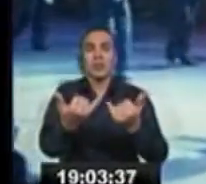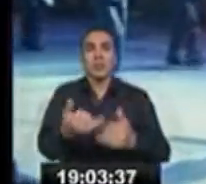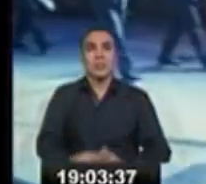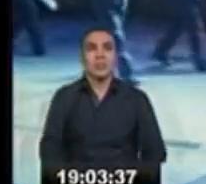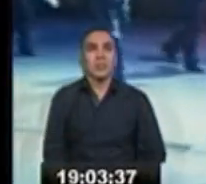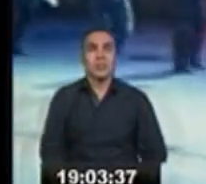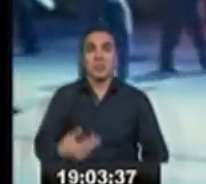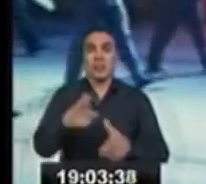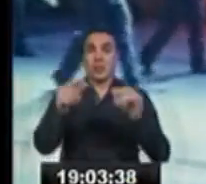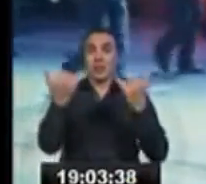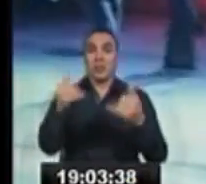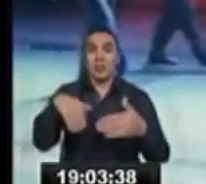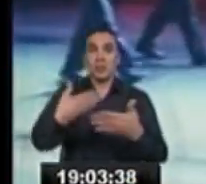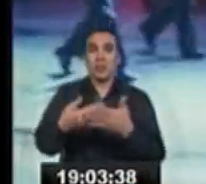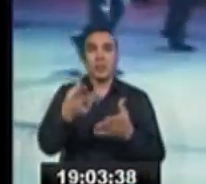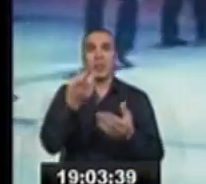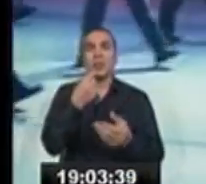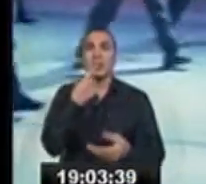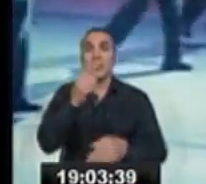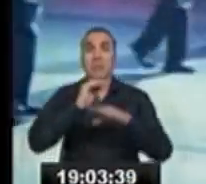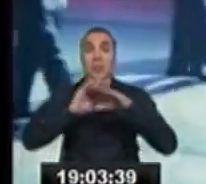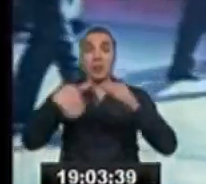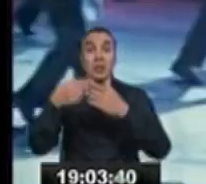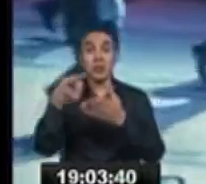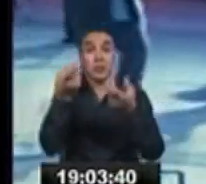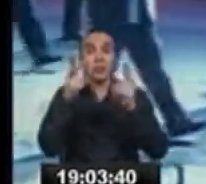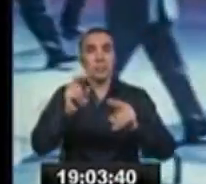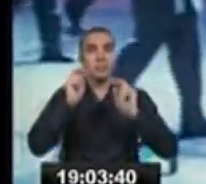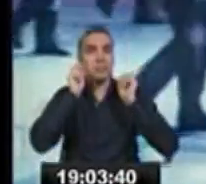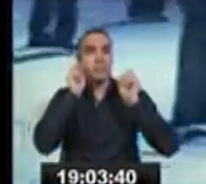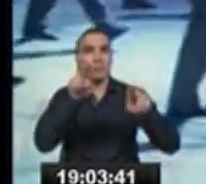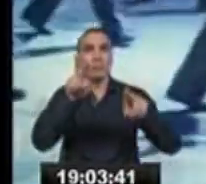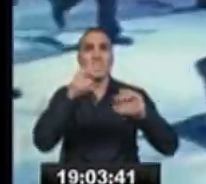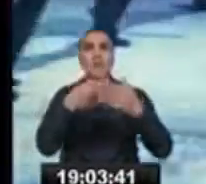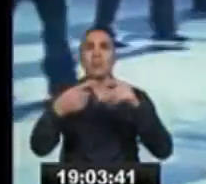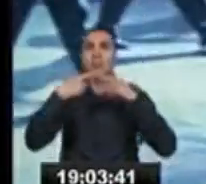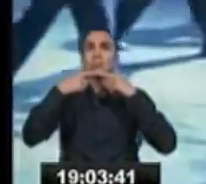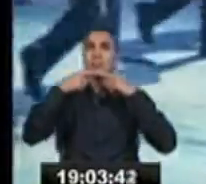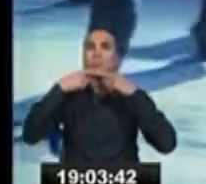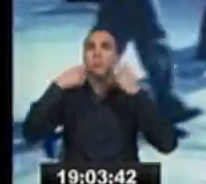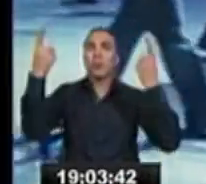velada libertaria, quiero invitarles también a que observemos un reportaje